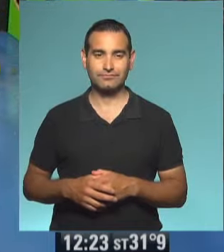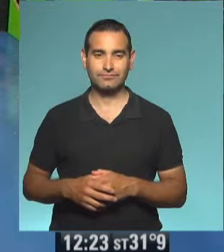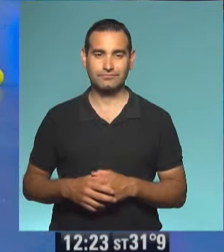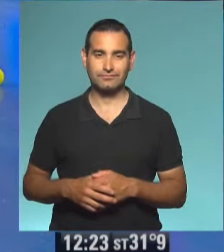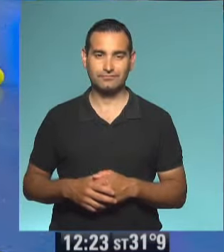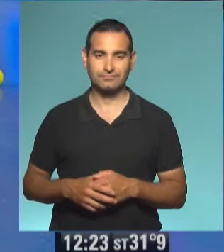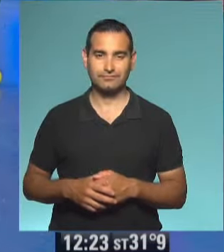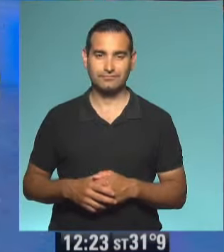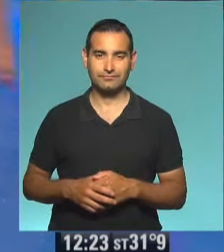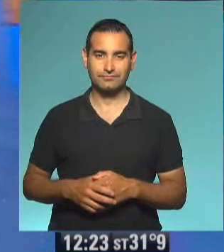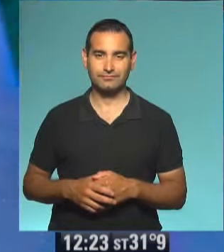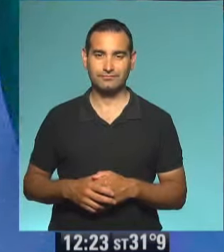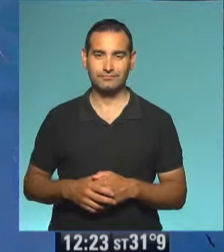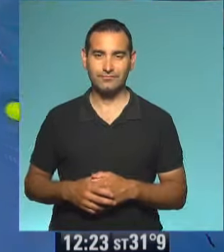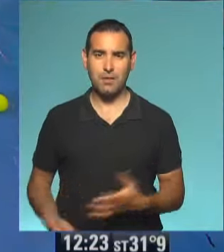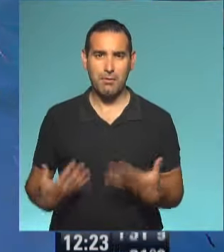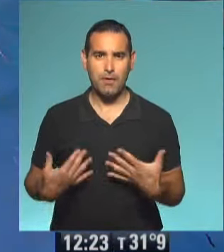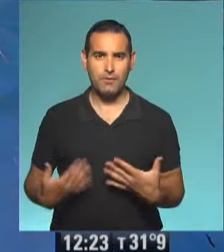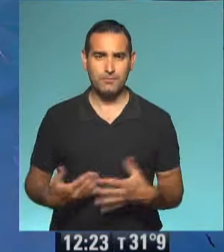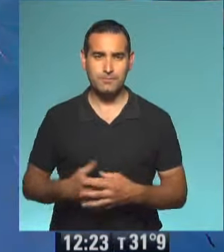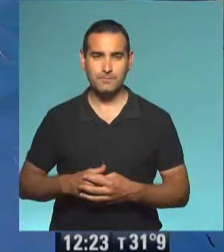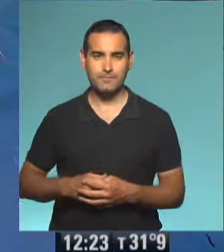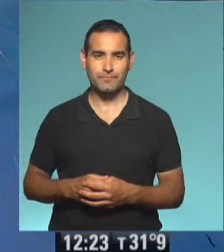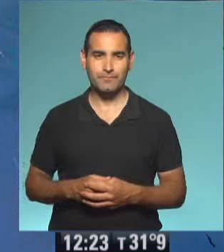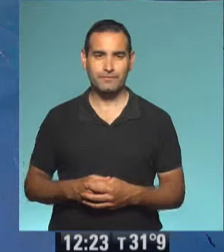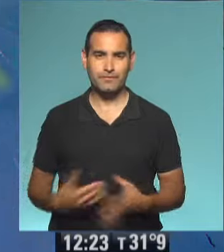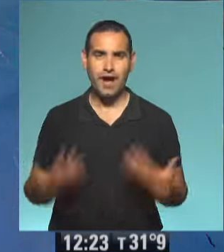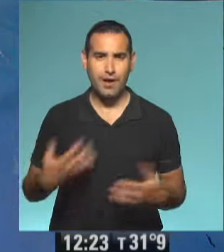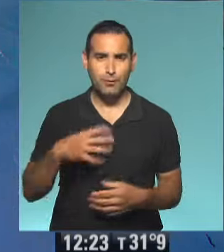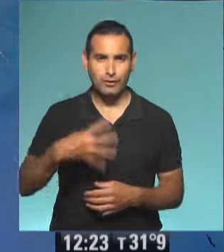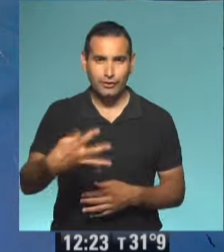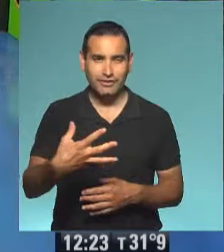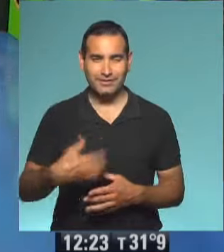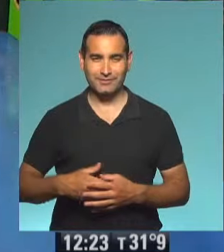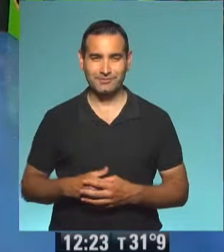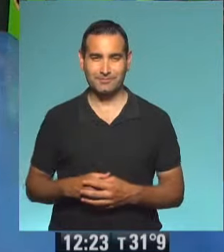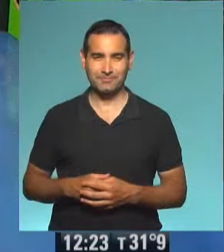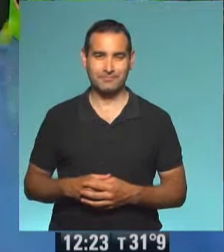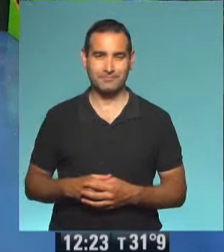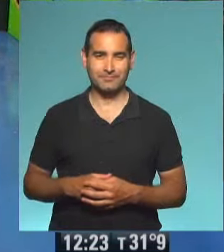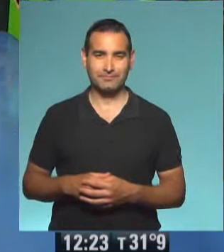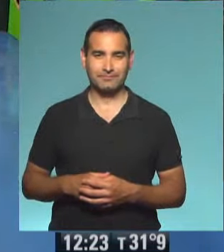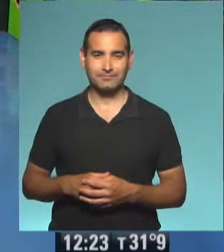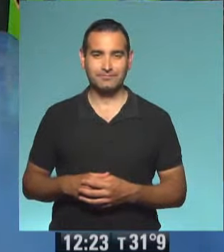Seis, siete, ahí fue. 8. ¡Eso! 10, 12, 14. ¡Vamos! ¡Para vos, Tomás! ¡Vamos, cuarto y quinto! ¡Eso!